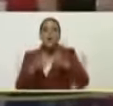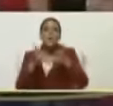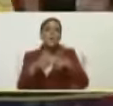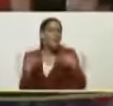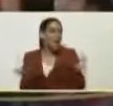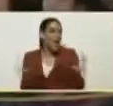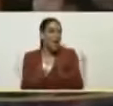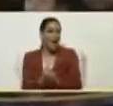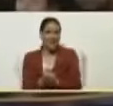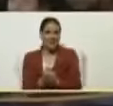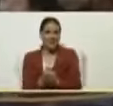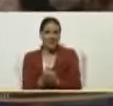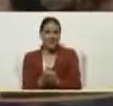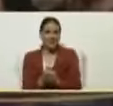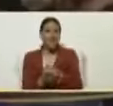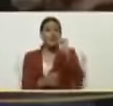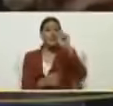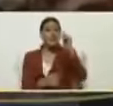¿Trajeron el café de Sanare?